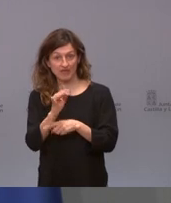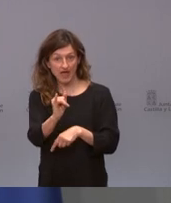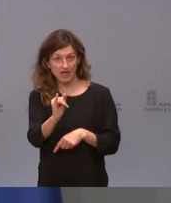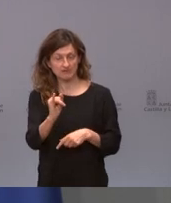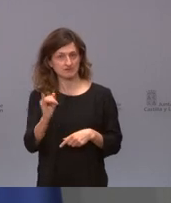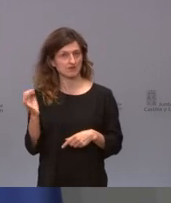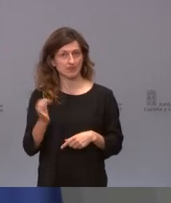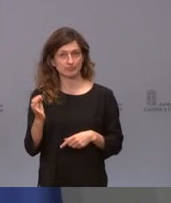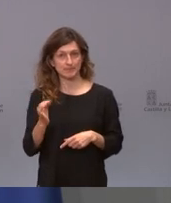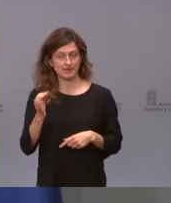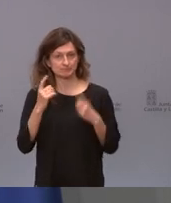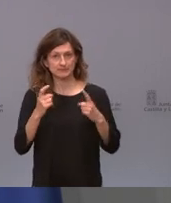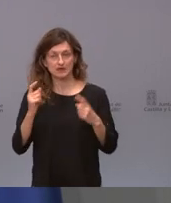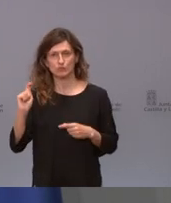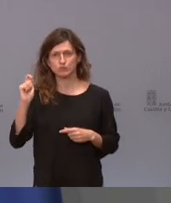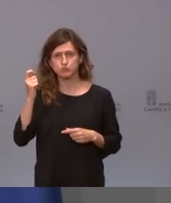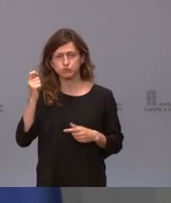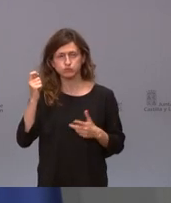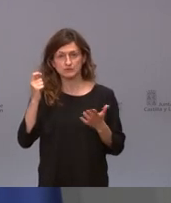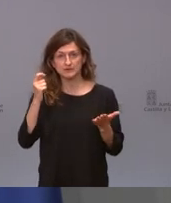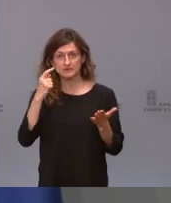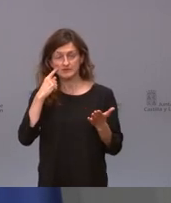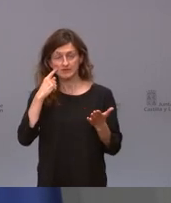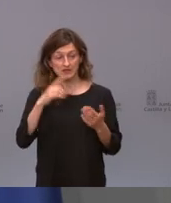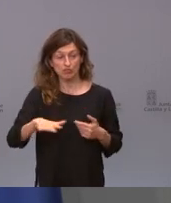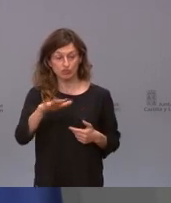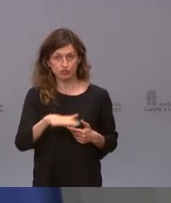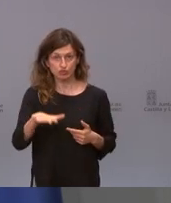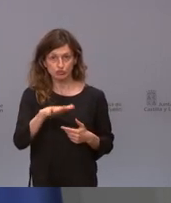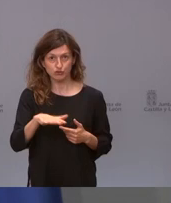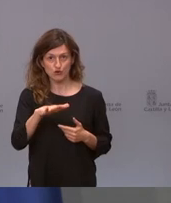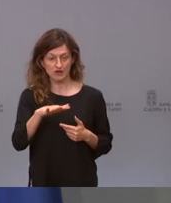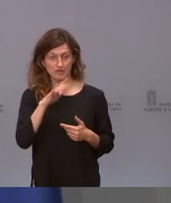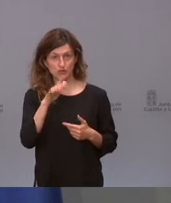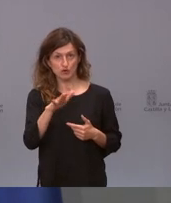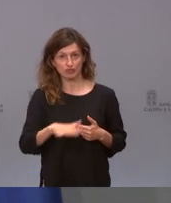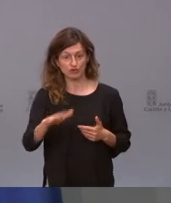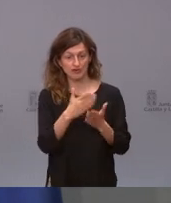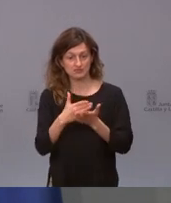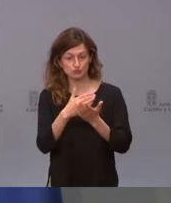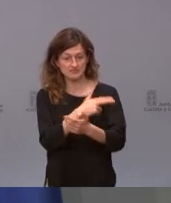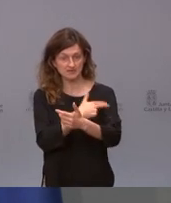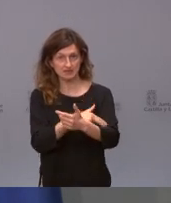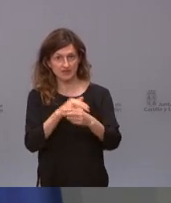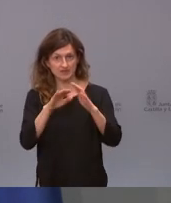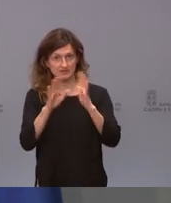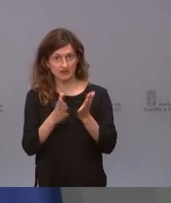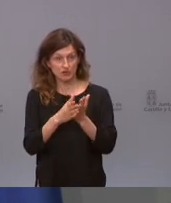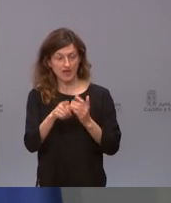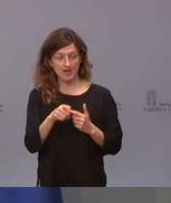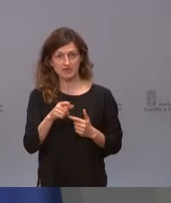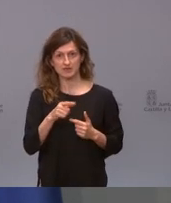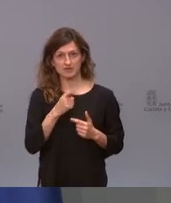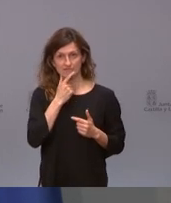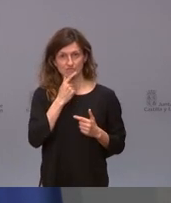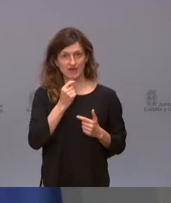tenemos que conseguir y ese sitio que está considerada en los estudios a nivel internacional como un sitio en el que puede